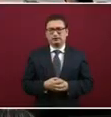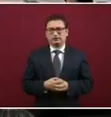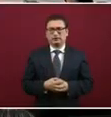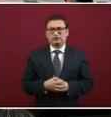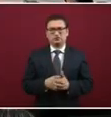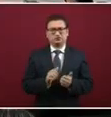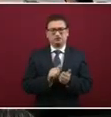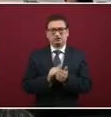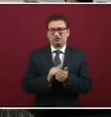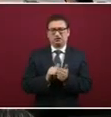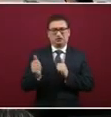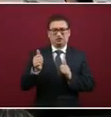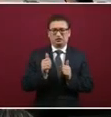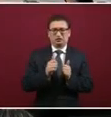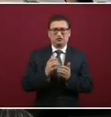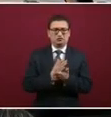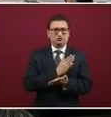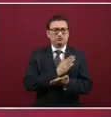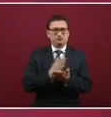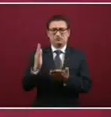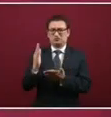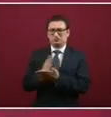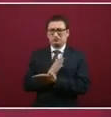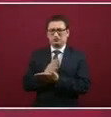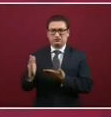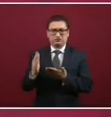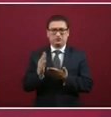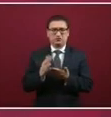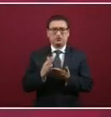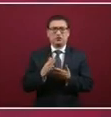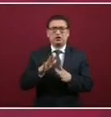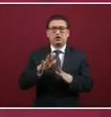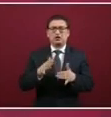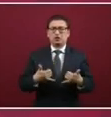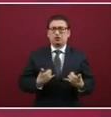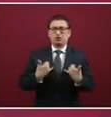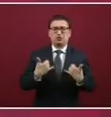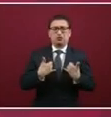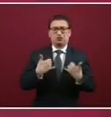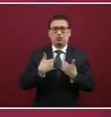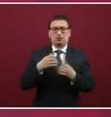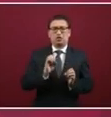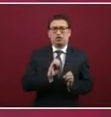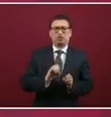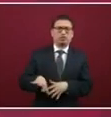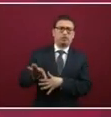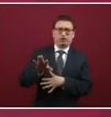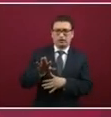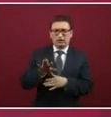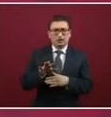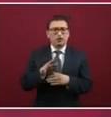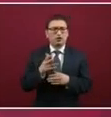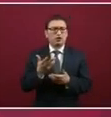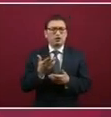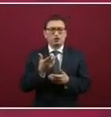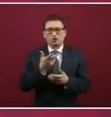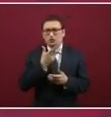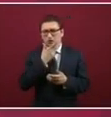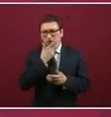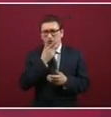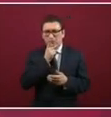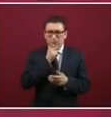Partieron, se rompieron familias, se abandonó a los jóvenes, no hubo tutela durante mucho